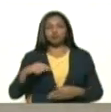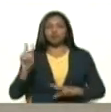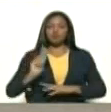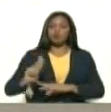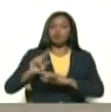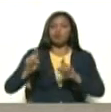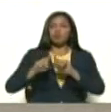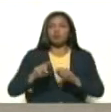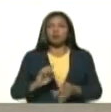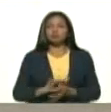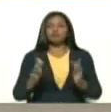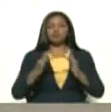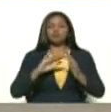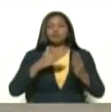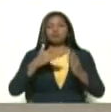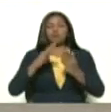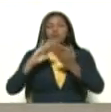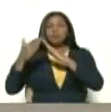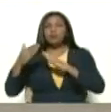caso de transmisión comunitaria.